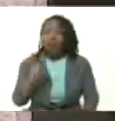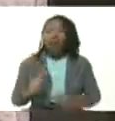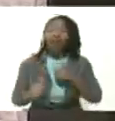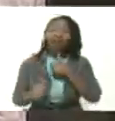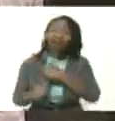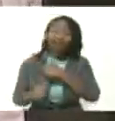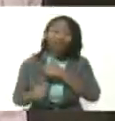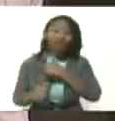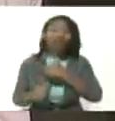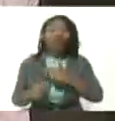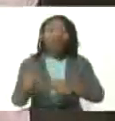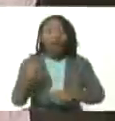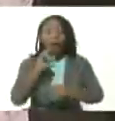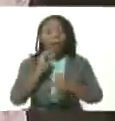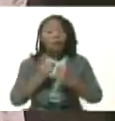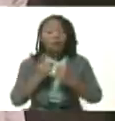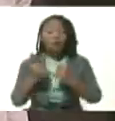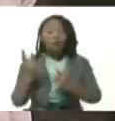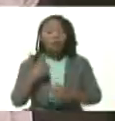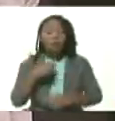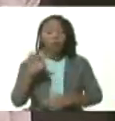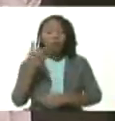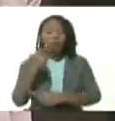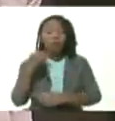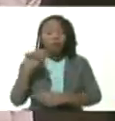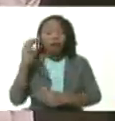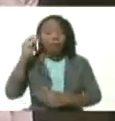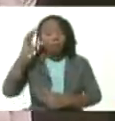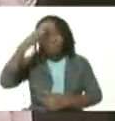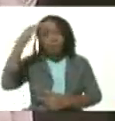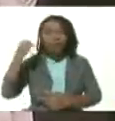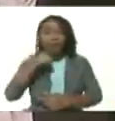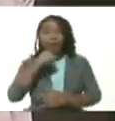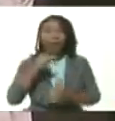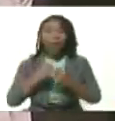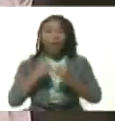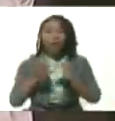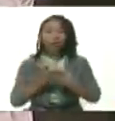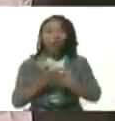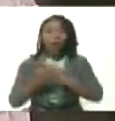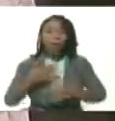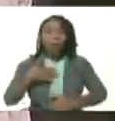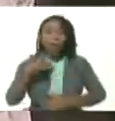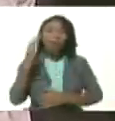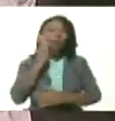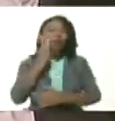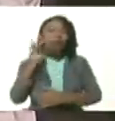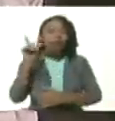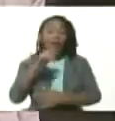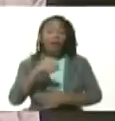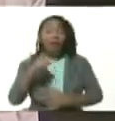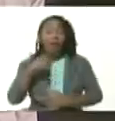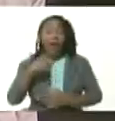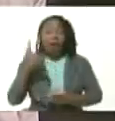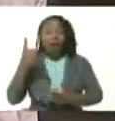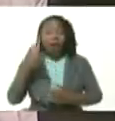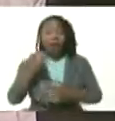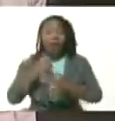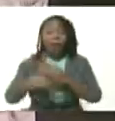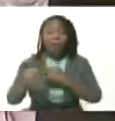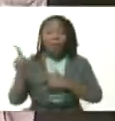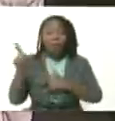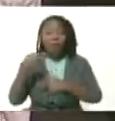Bueno, yo me enorgullezco de que mi segundo apellido es Miranda. Y mi madre es tataranieta del precursor. Imagínate